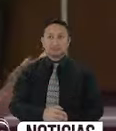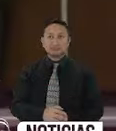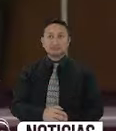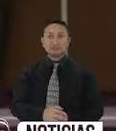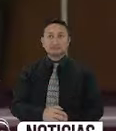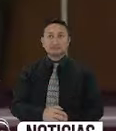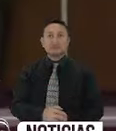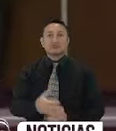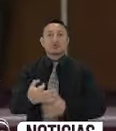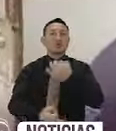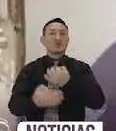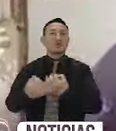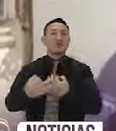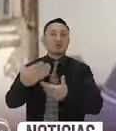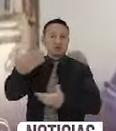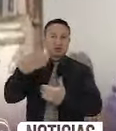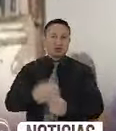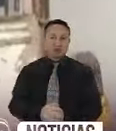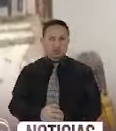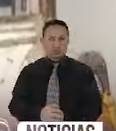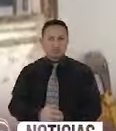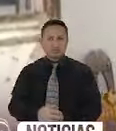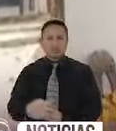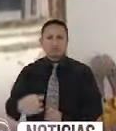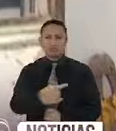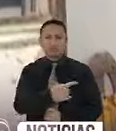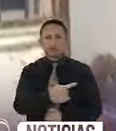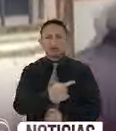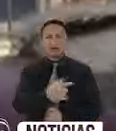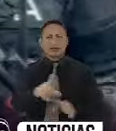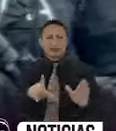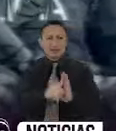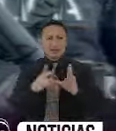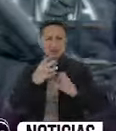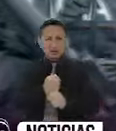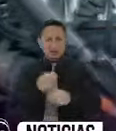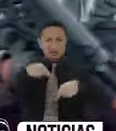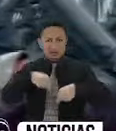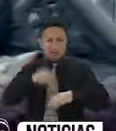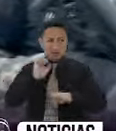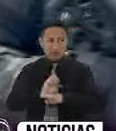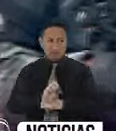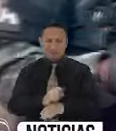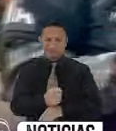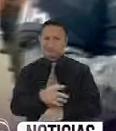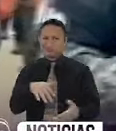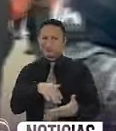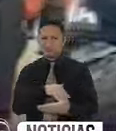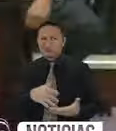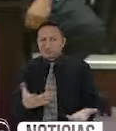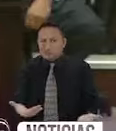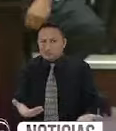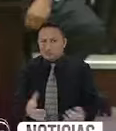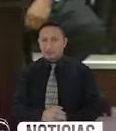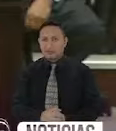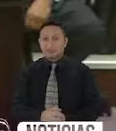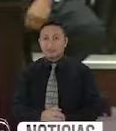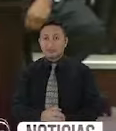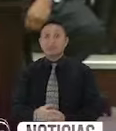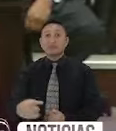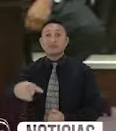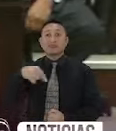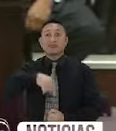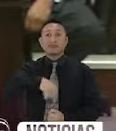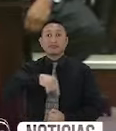político cuestionaron la efectividad de las políticas de seguridad implementadas por el gobierno e insistieron en que no se ha ejecutado